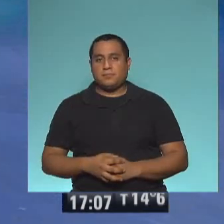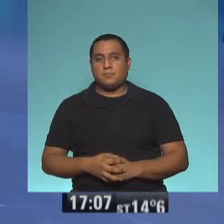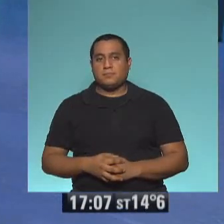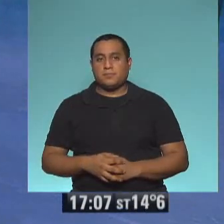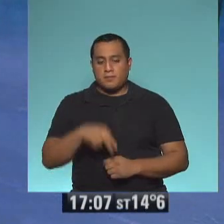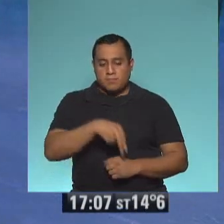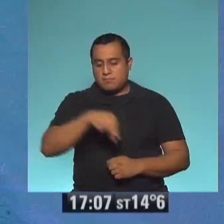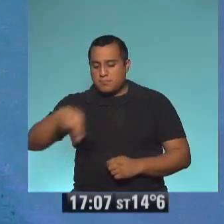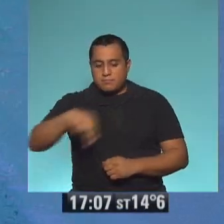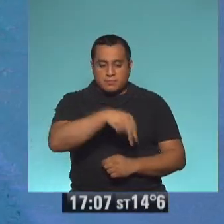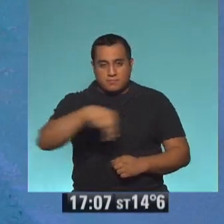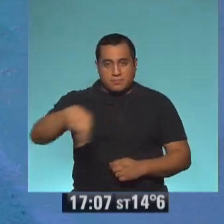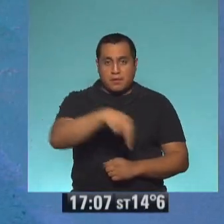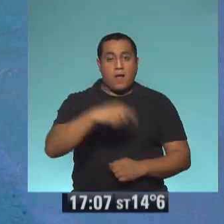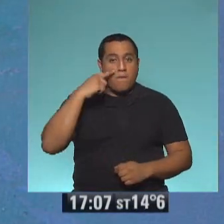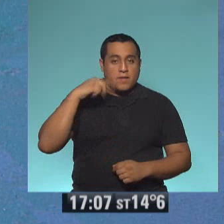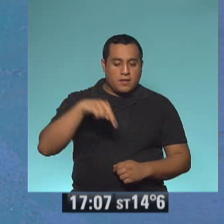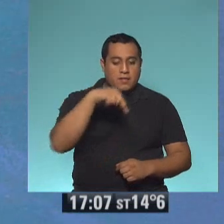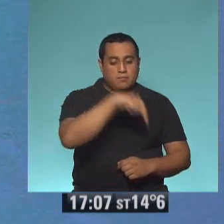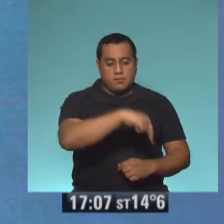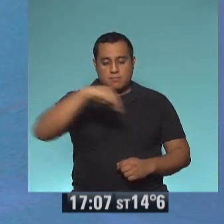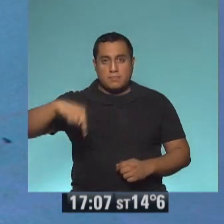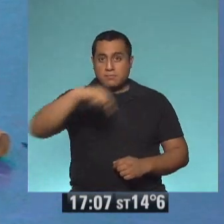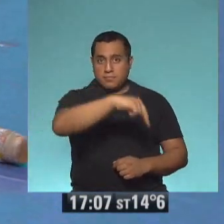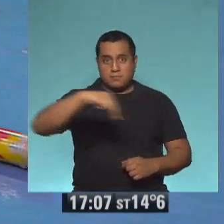de un lado a otro adelante y atrás o para adelante